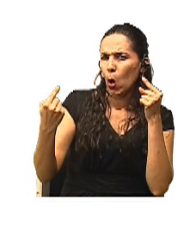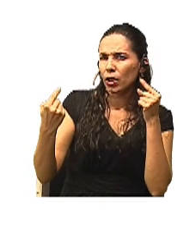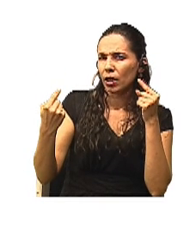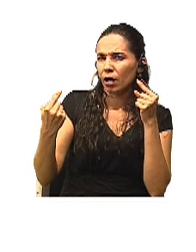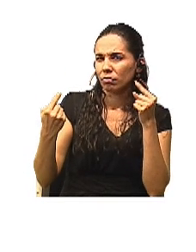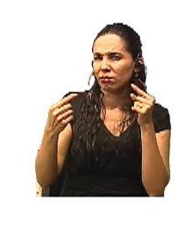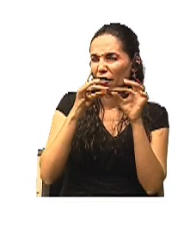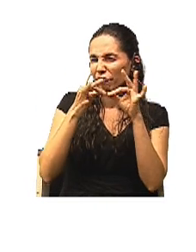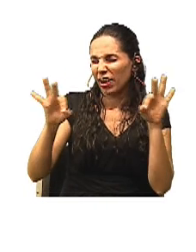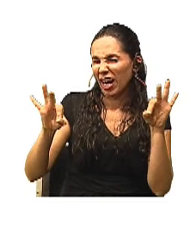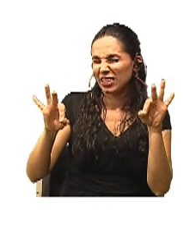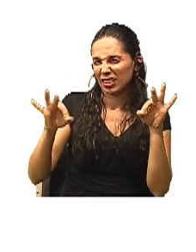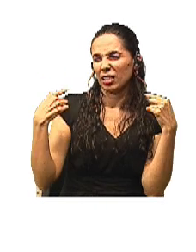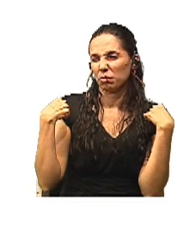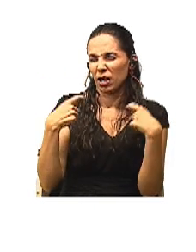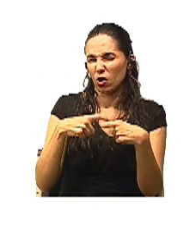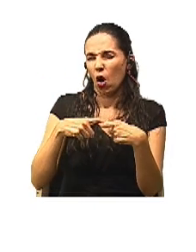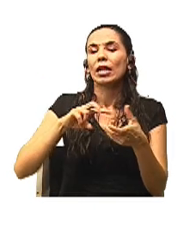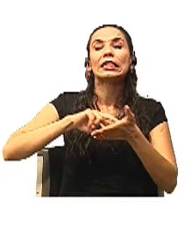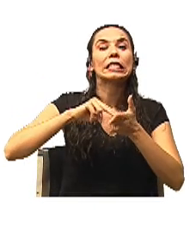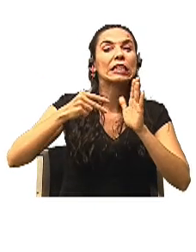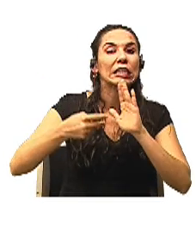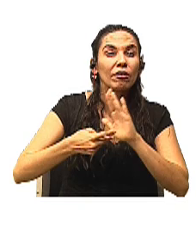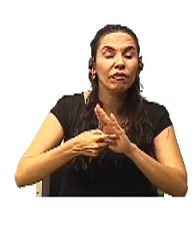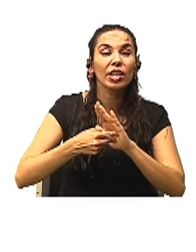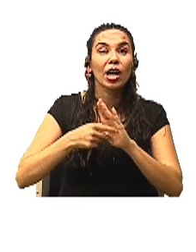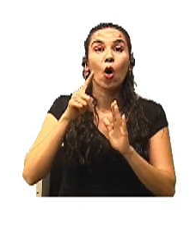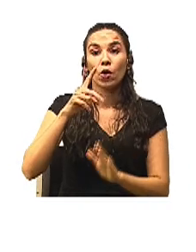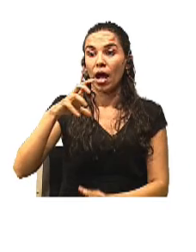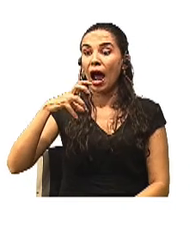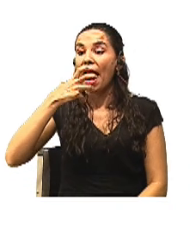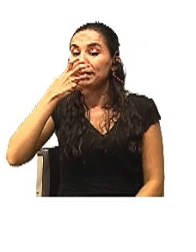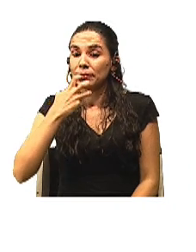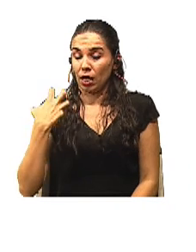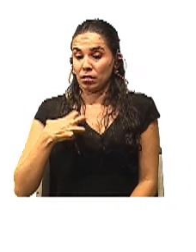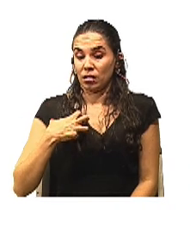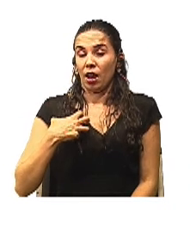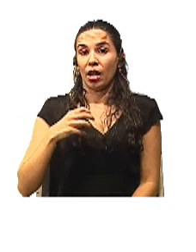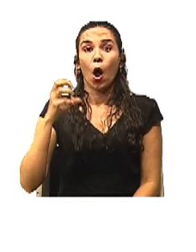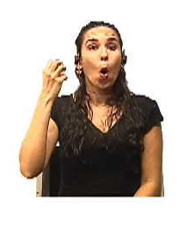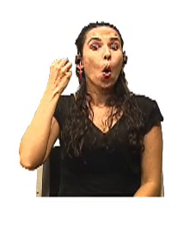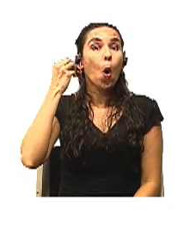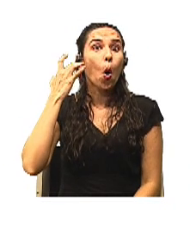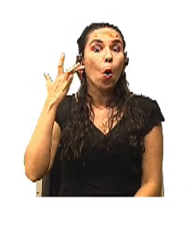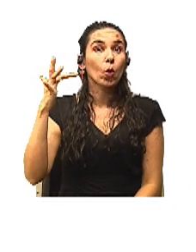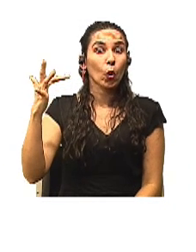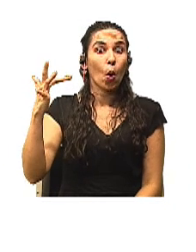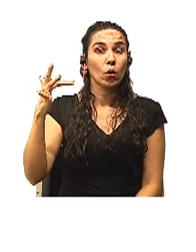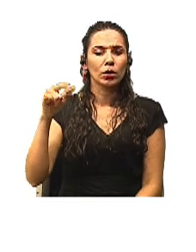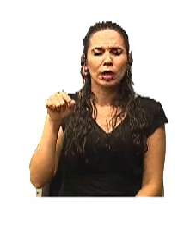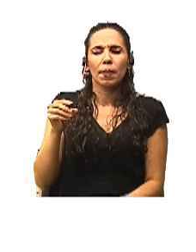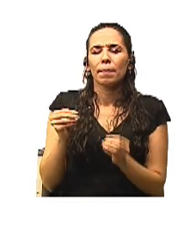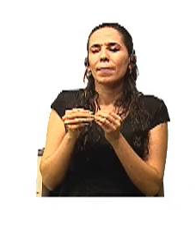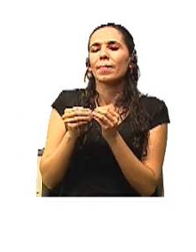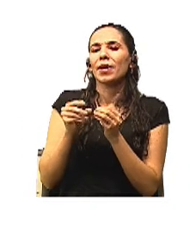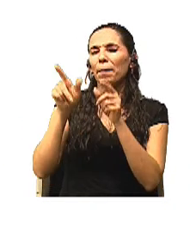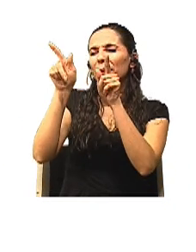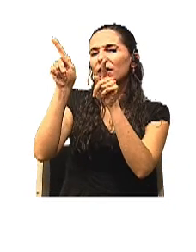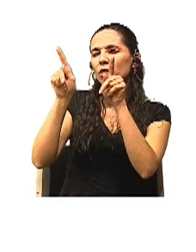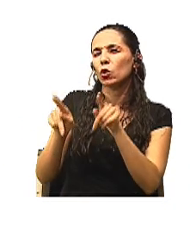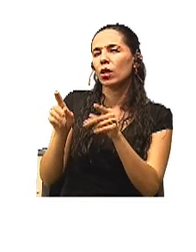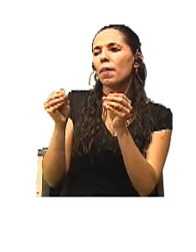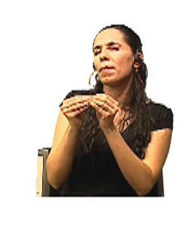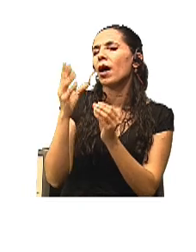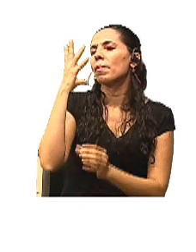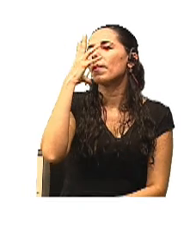Bueno, resulta que hubo una famosa manzana de oro que decía que era para la más bella. Y todas las